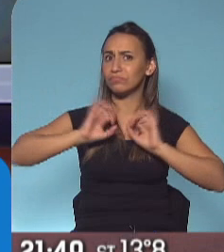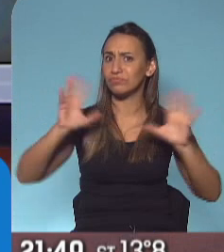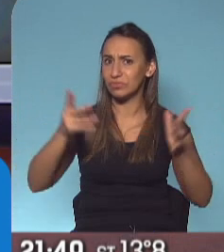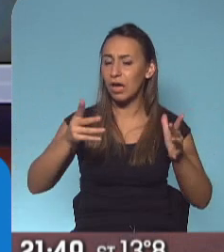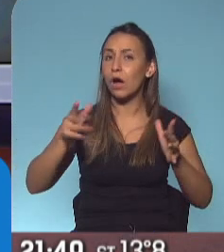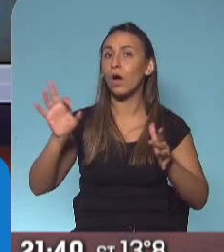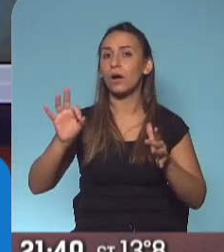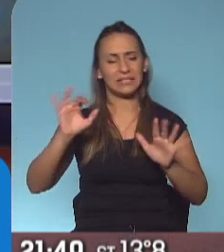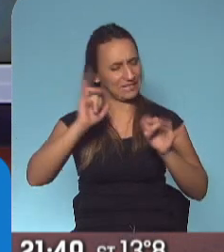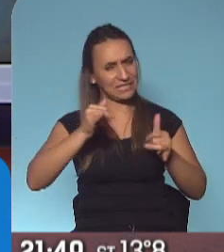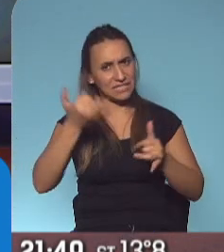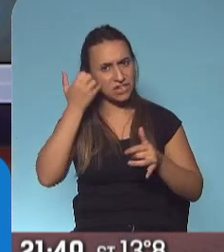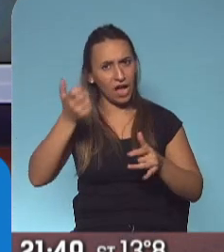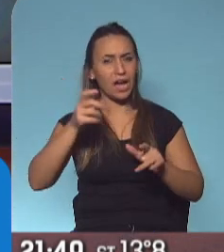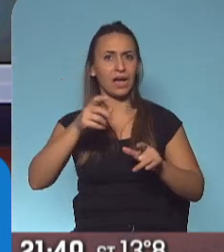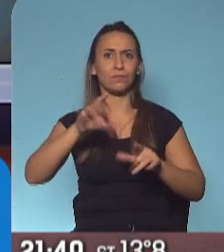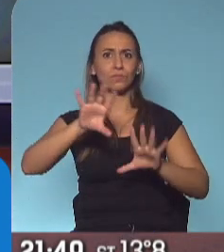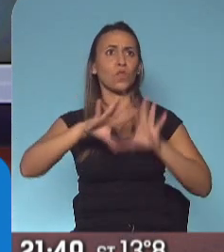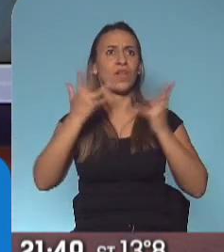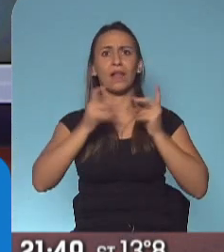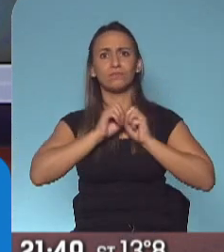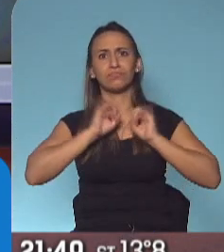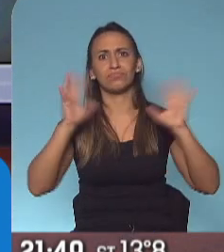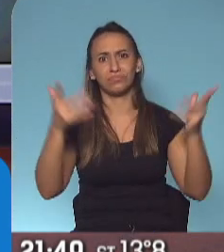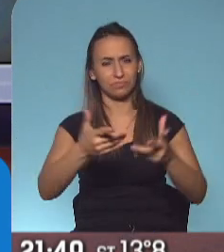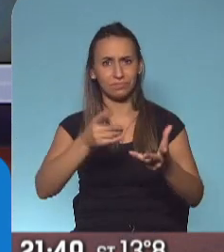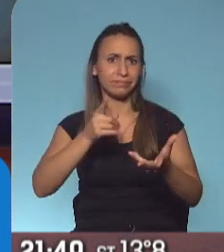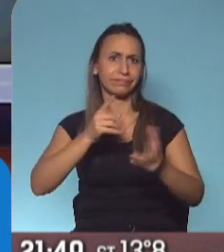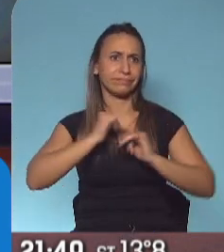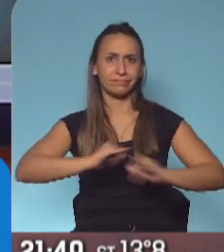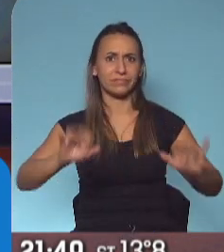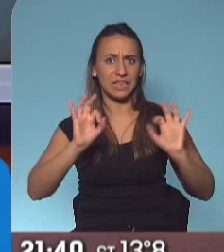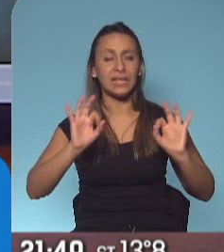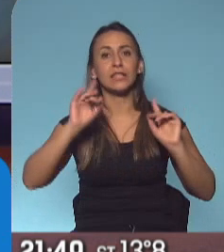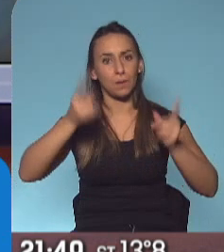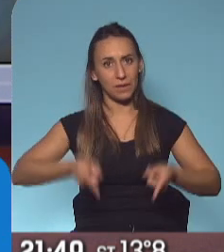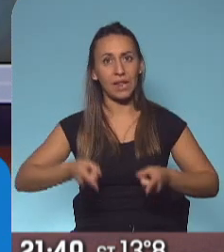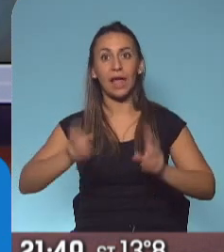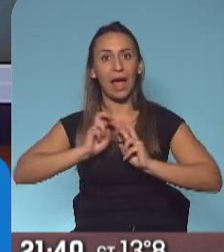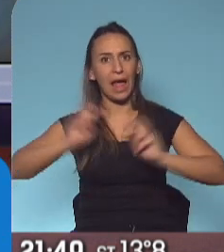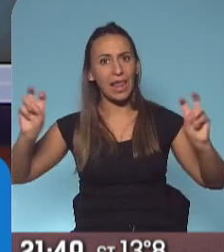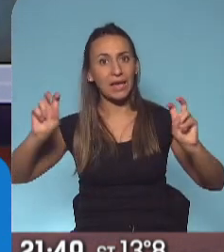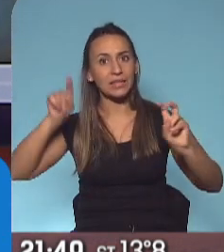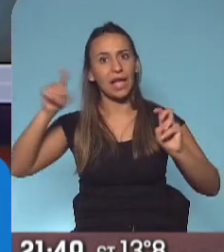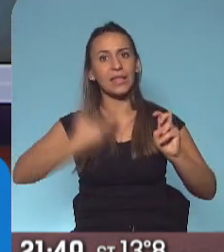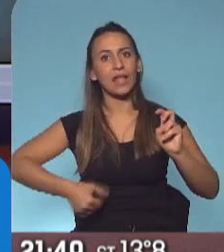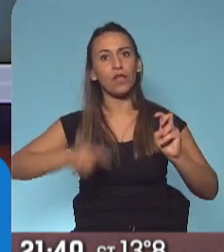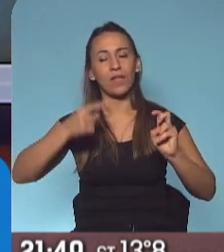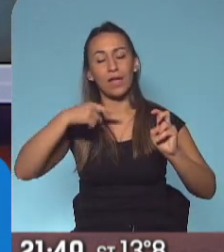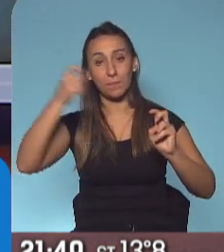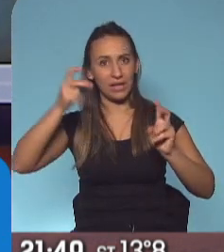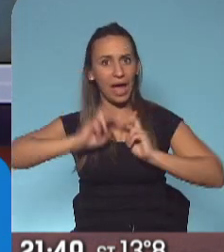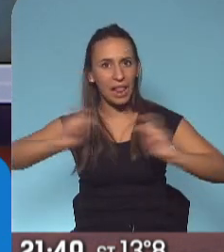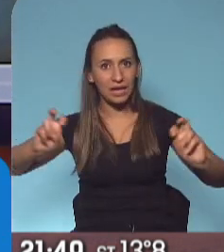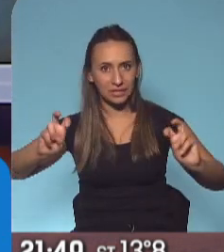Sí, ya estaba declarada la pandemia y estaba declarado incluso ya el estado de alerta en el estado español, ¿no? Claro,